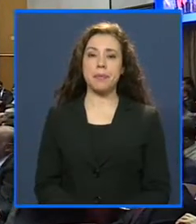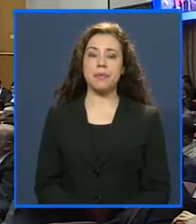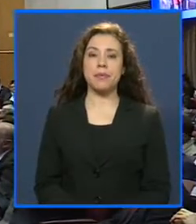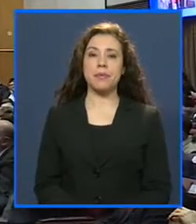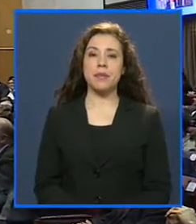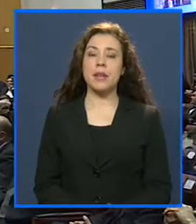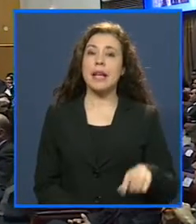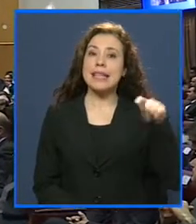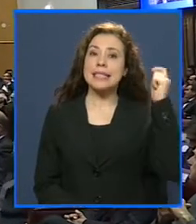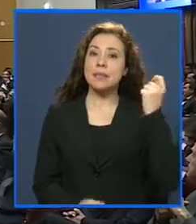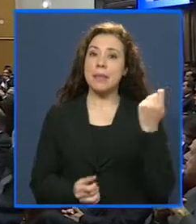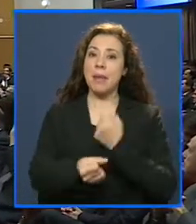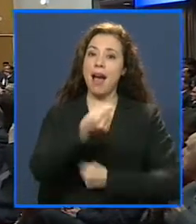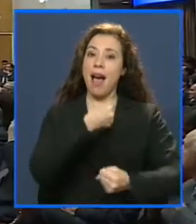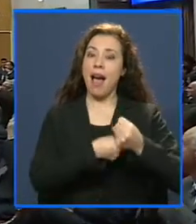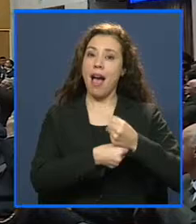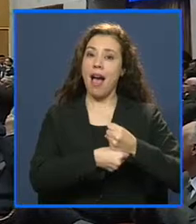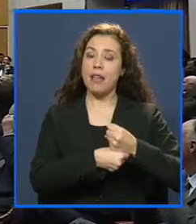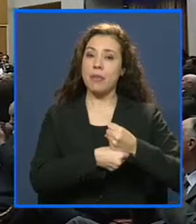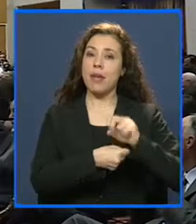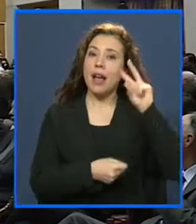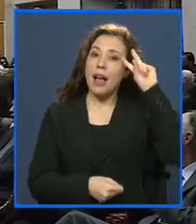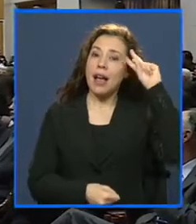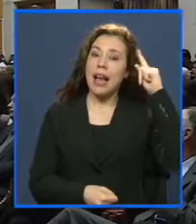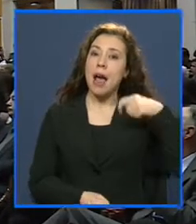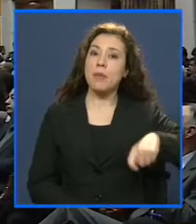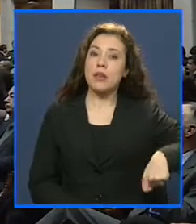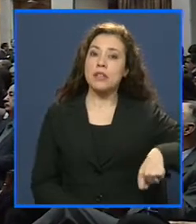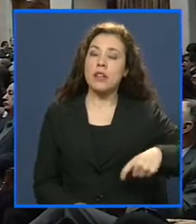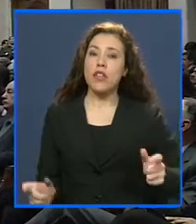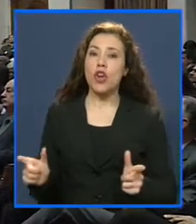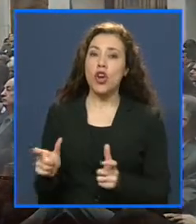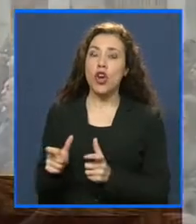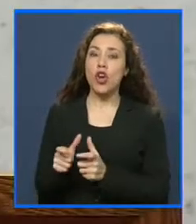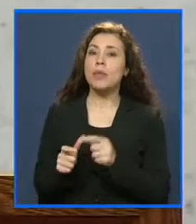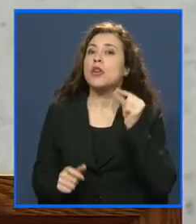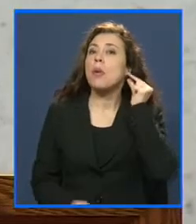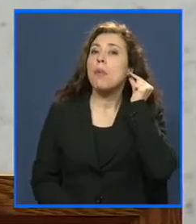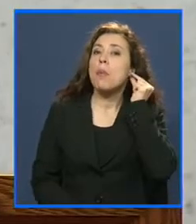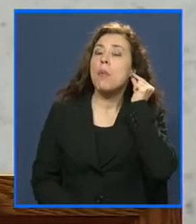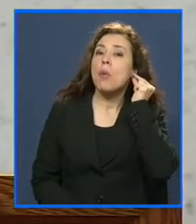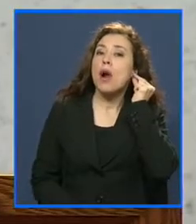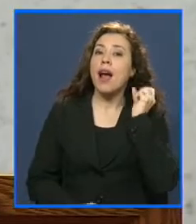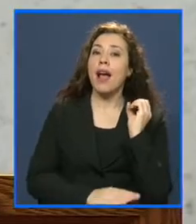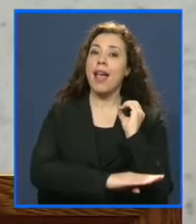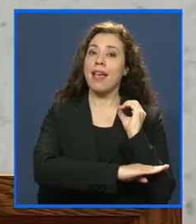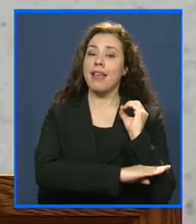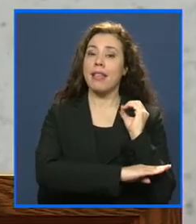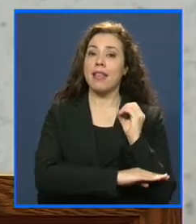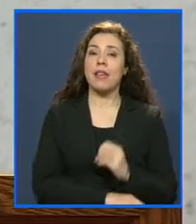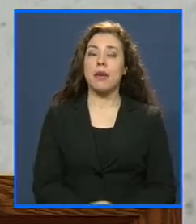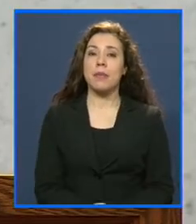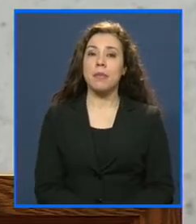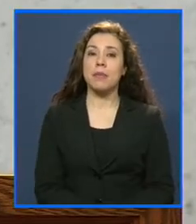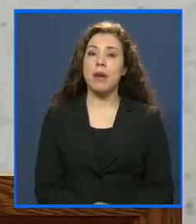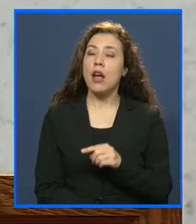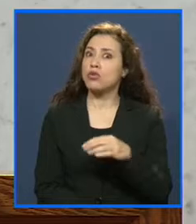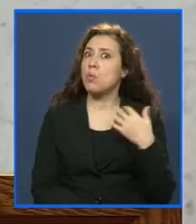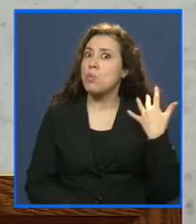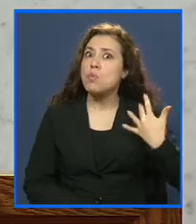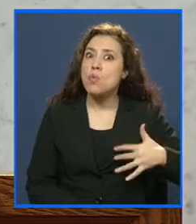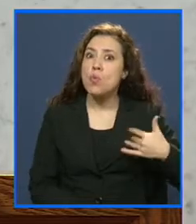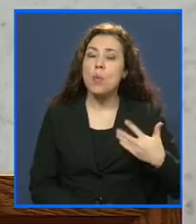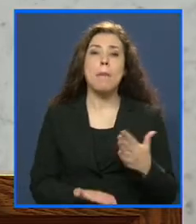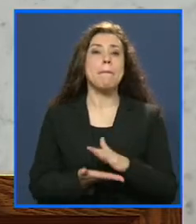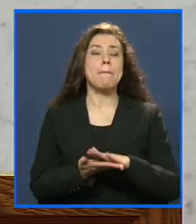en septiembre del año pasado creamos en el senado la comisión de mujer equidad de género aquí yo fue fundamental por